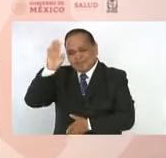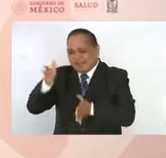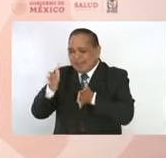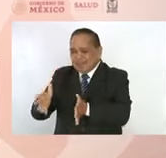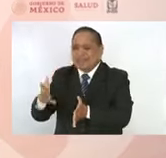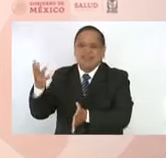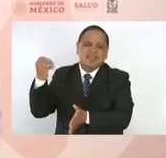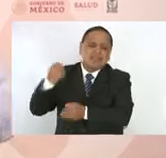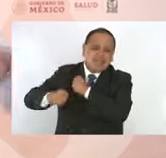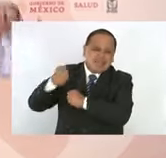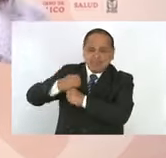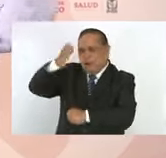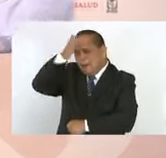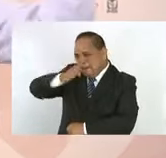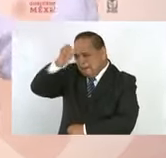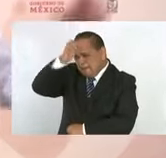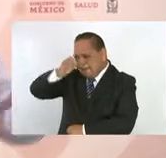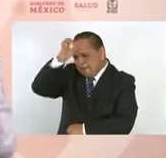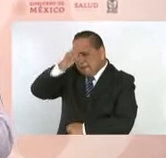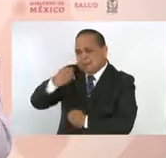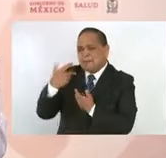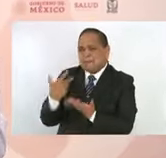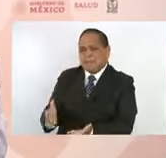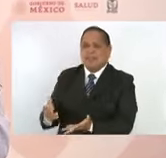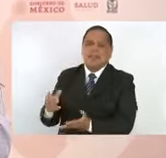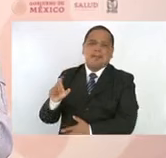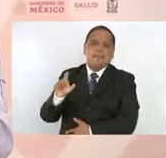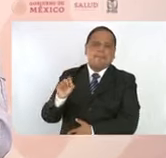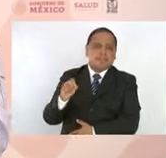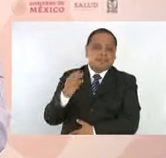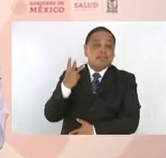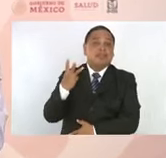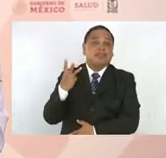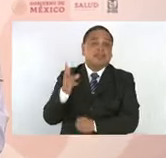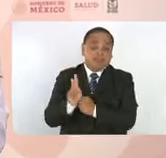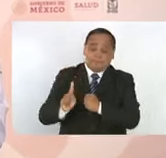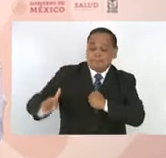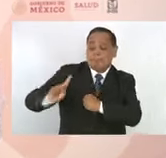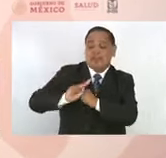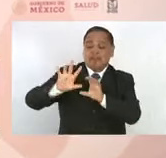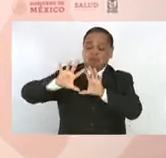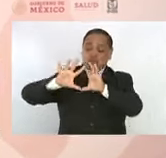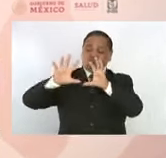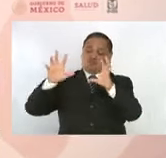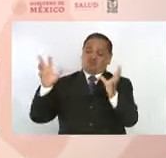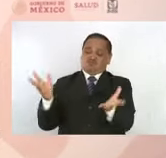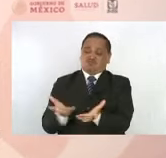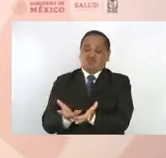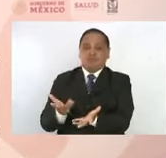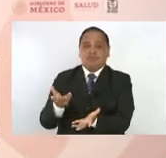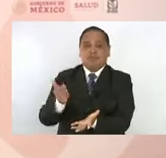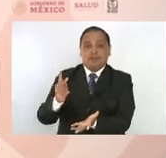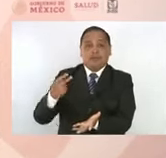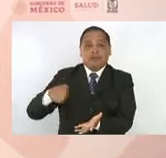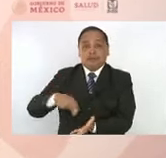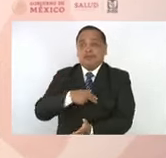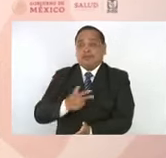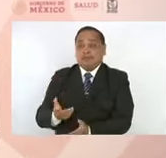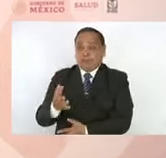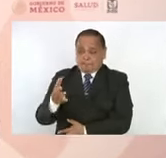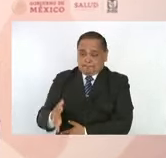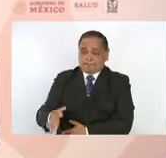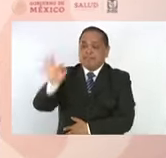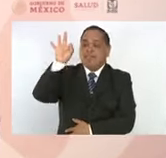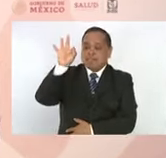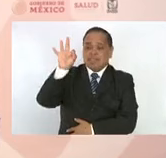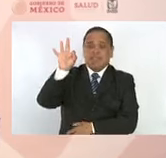de experiencia, todos esos recorridos por más de 23 países, nos daban un elemento fundamental: